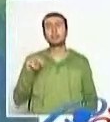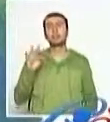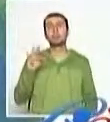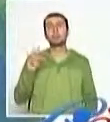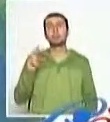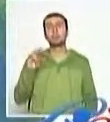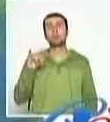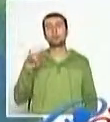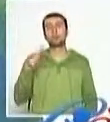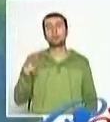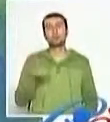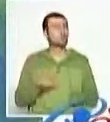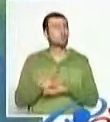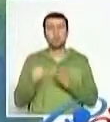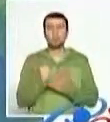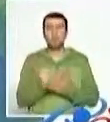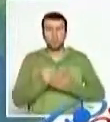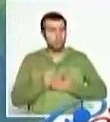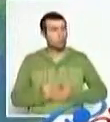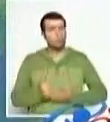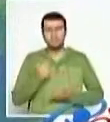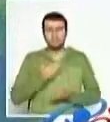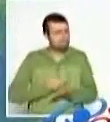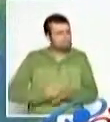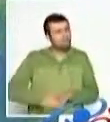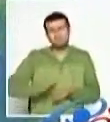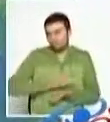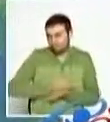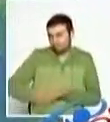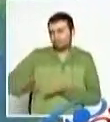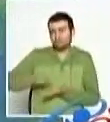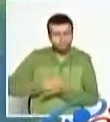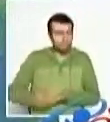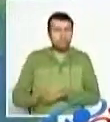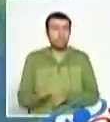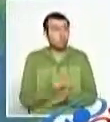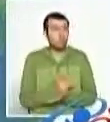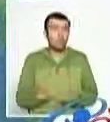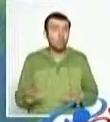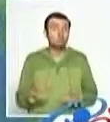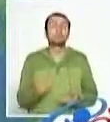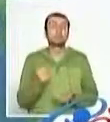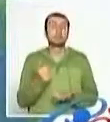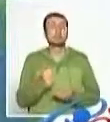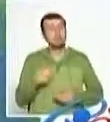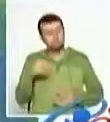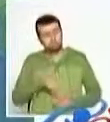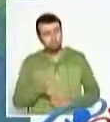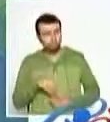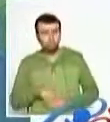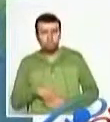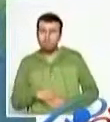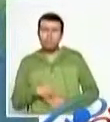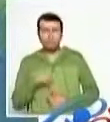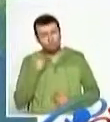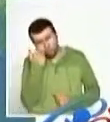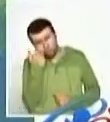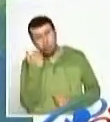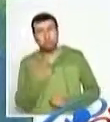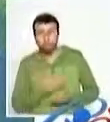drenar, a eliminar todos estos tóxicos y todas estas sustancias que nosotros hemos venido incorporando a través de nuestra